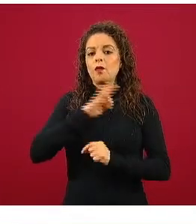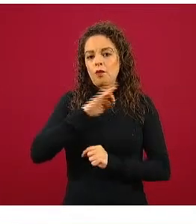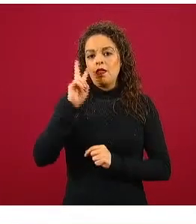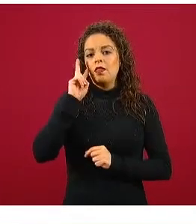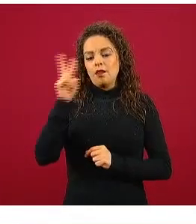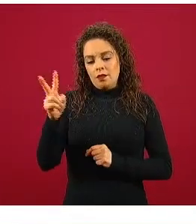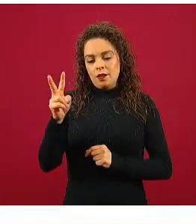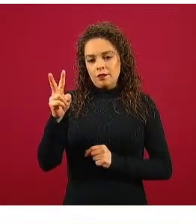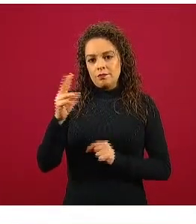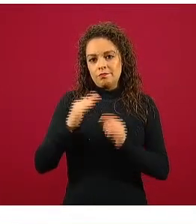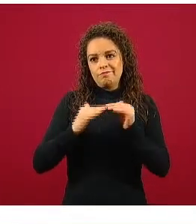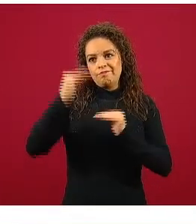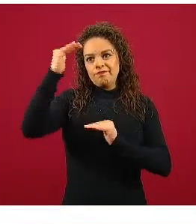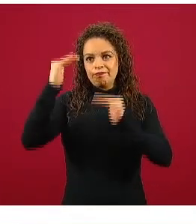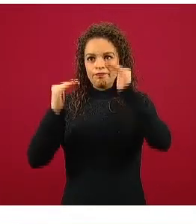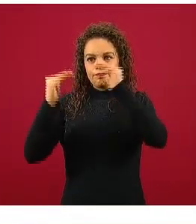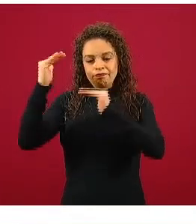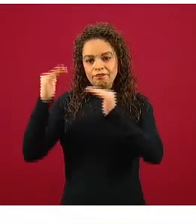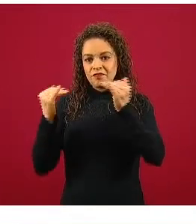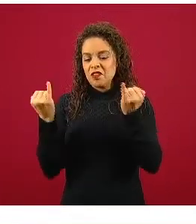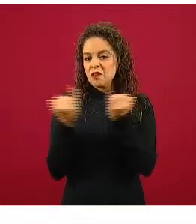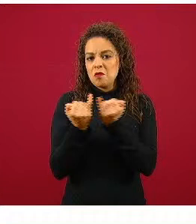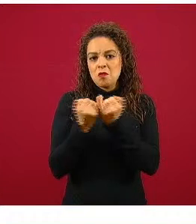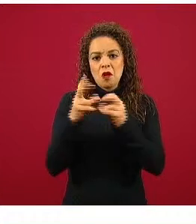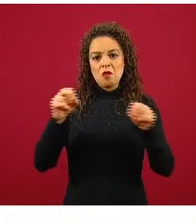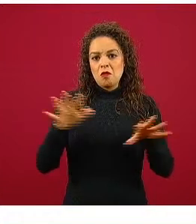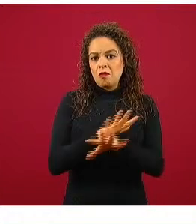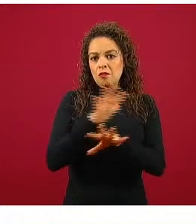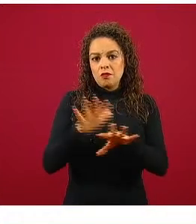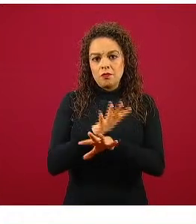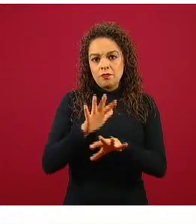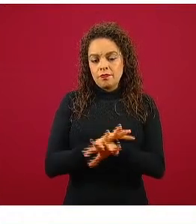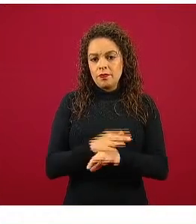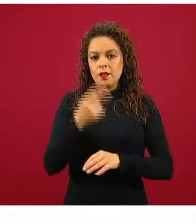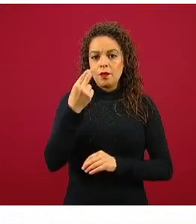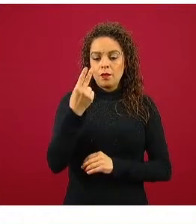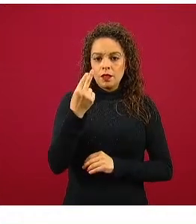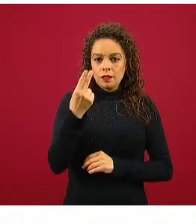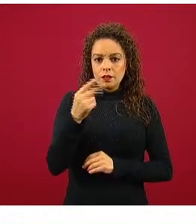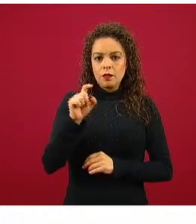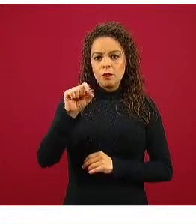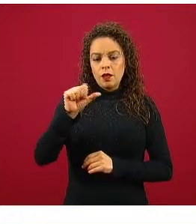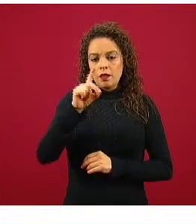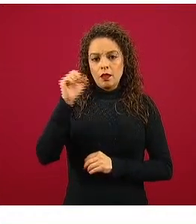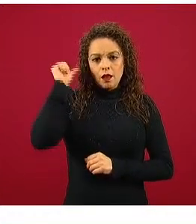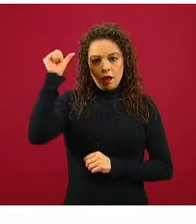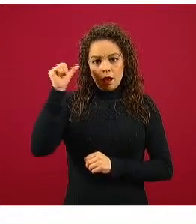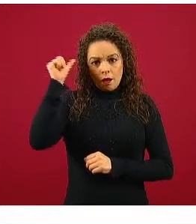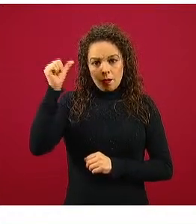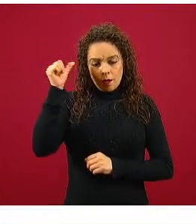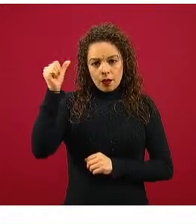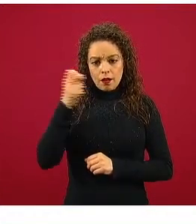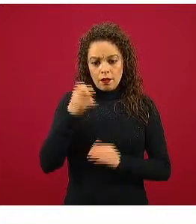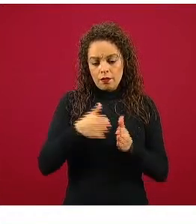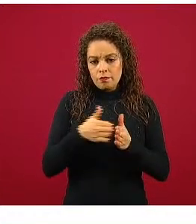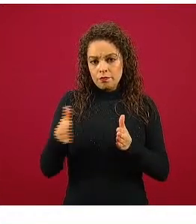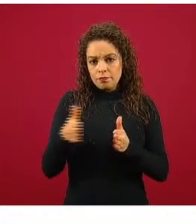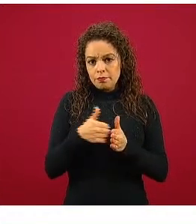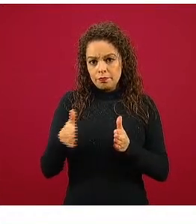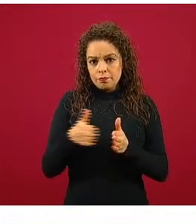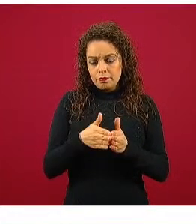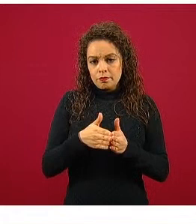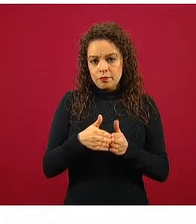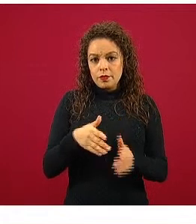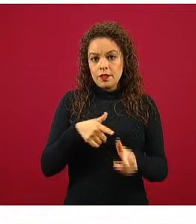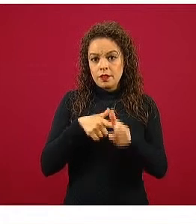estado diciendo que no ha cambiado la tendencia en función del 25-26 de abril, o hasta el 25-26 de abril teníamos esta